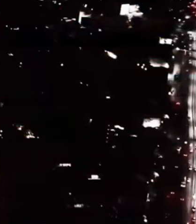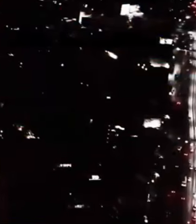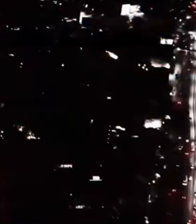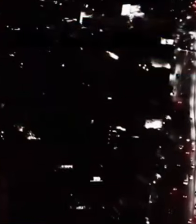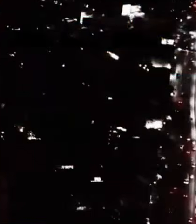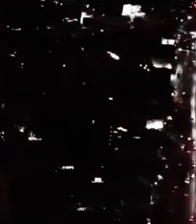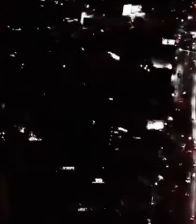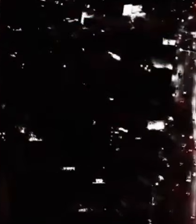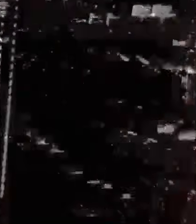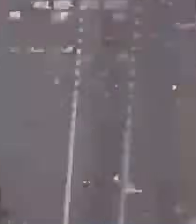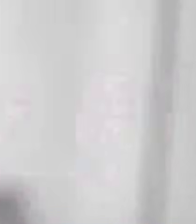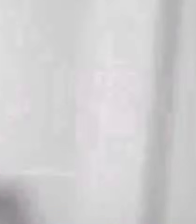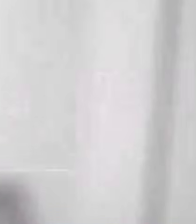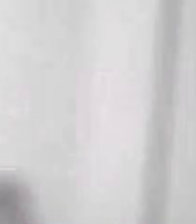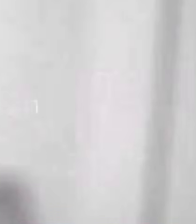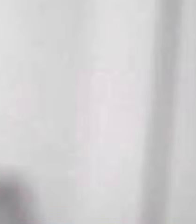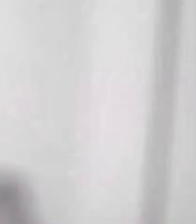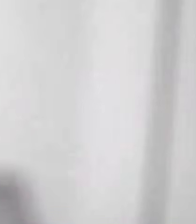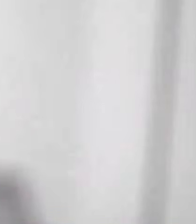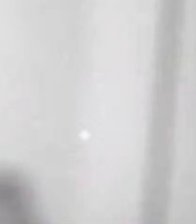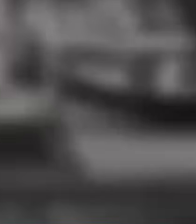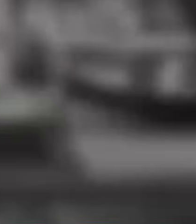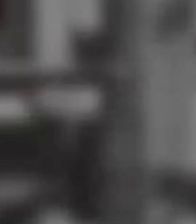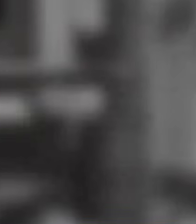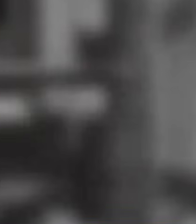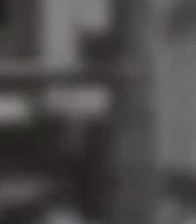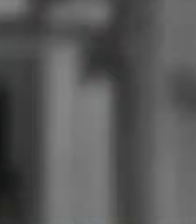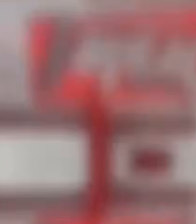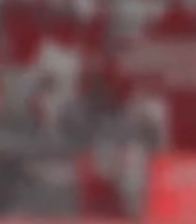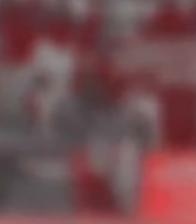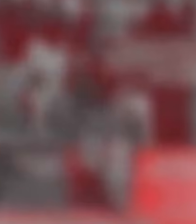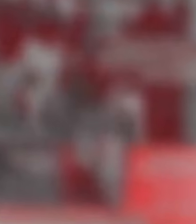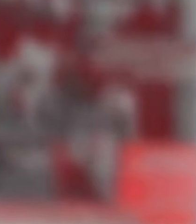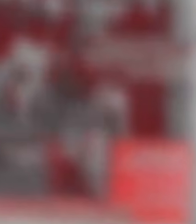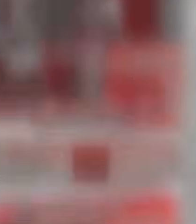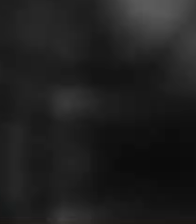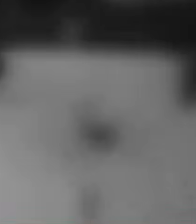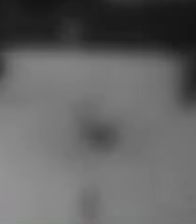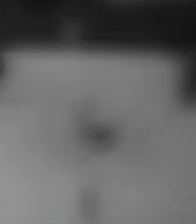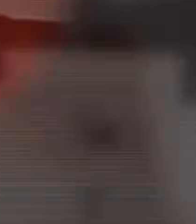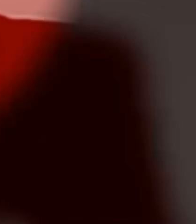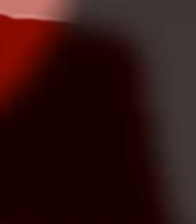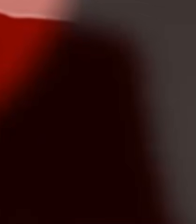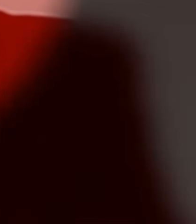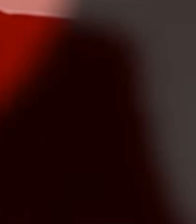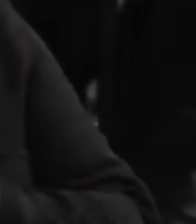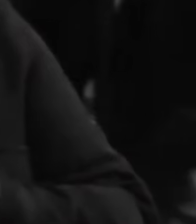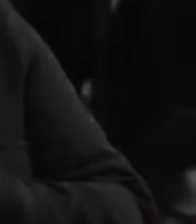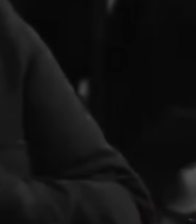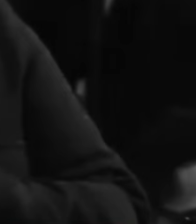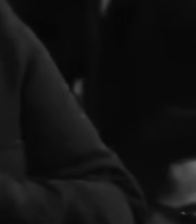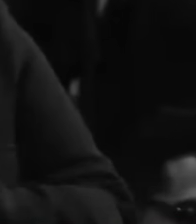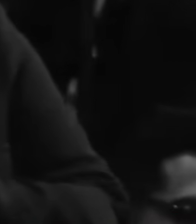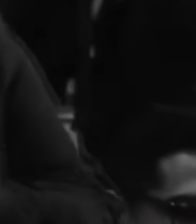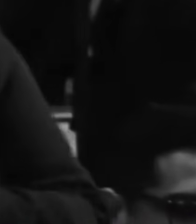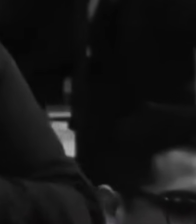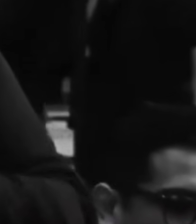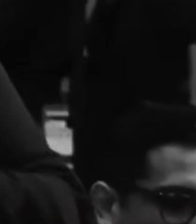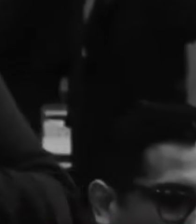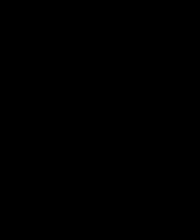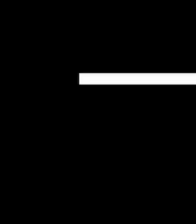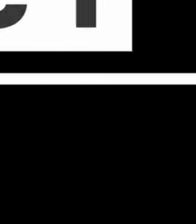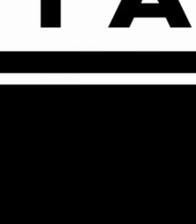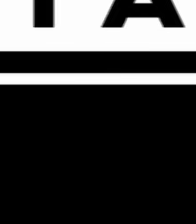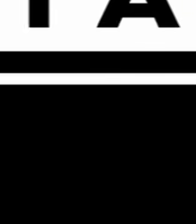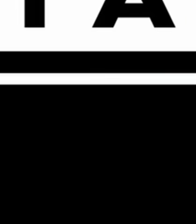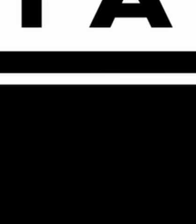de empresa, la libertad expresa de los dueños de la imprenta, propensa a dar batalla en pos de su codicia. A quien venga y dé la talla en la lucha